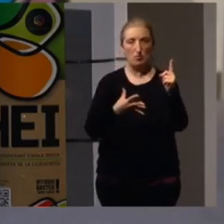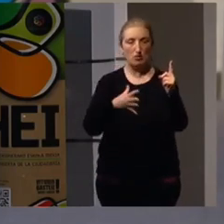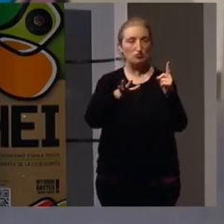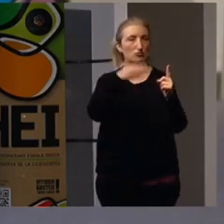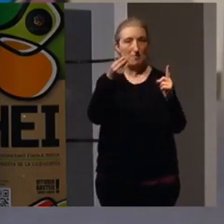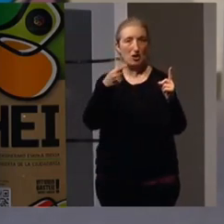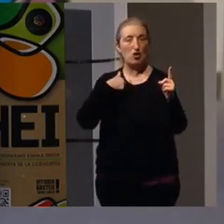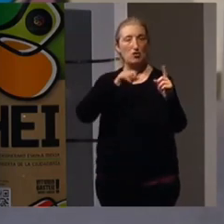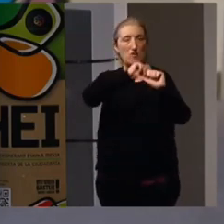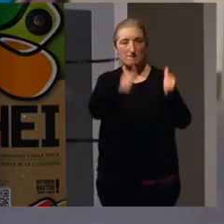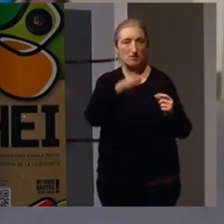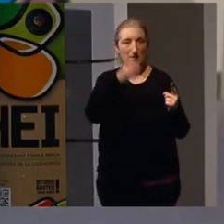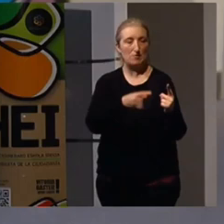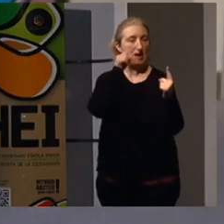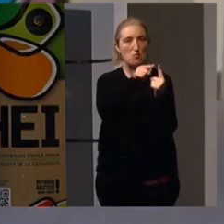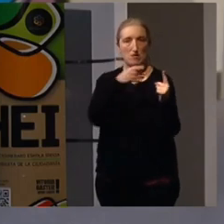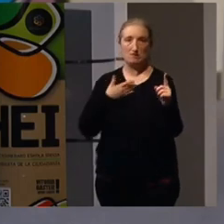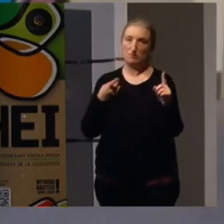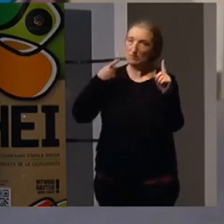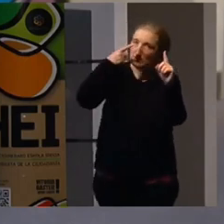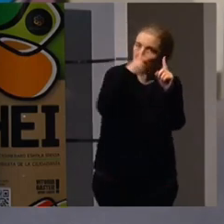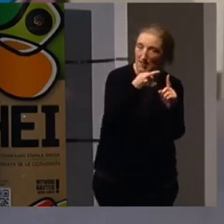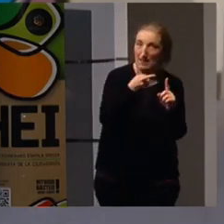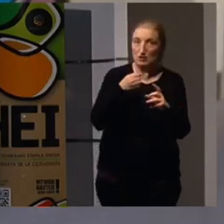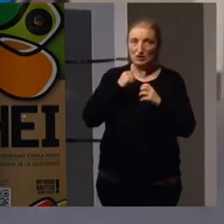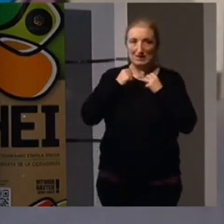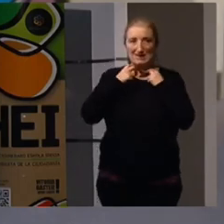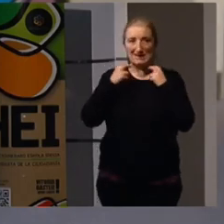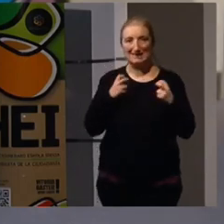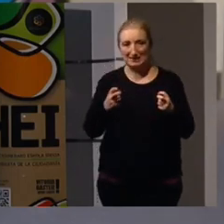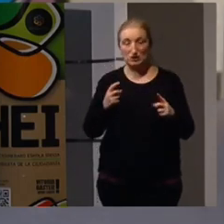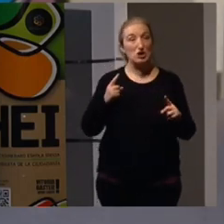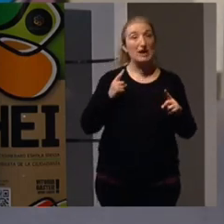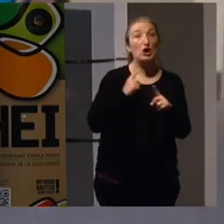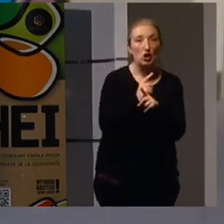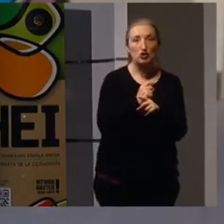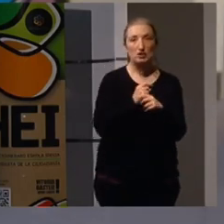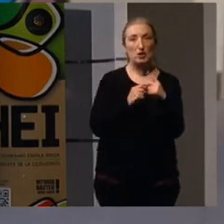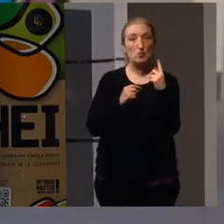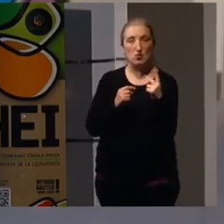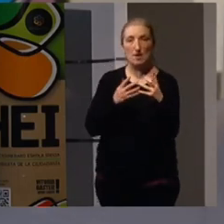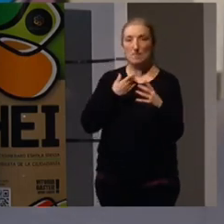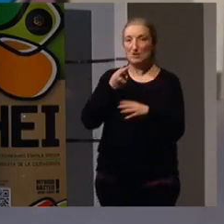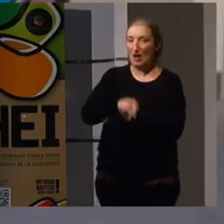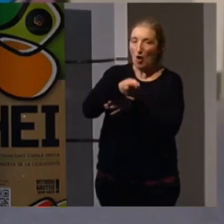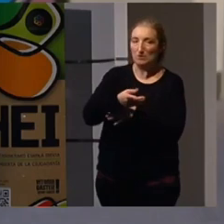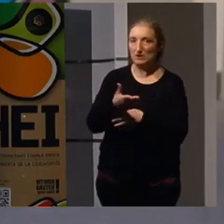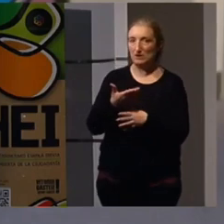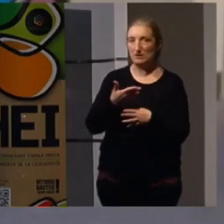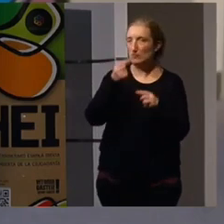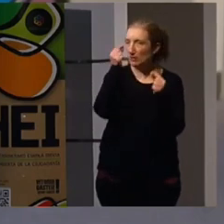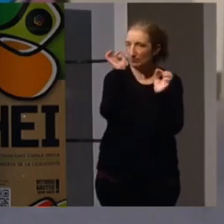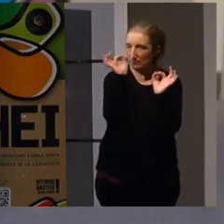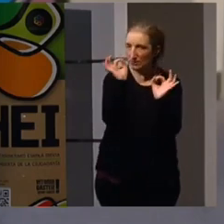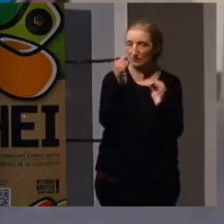único, una forma única de vivir a los ciudadanos, precisamente toda la tensión que surge en contra de eso es porque se están imponiendo unas expectativas